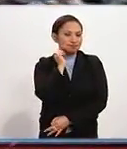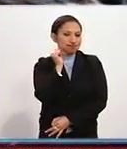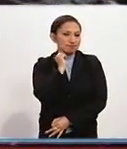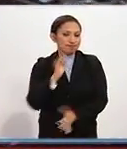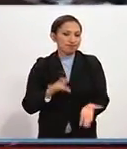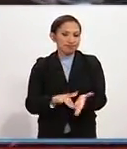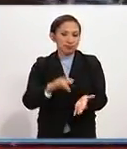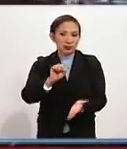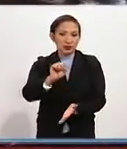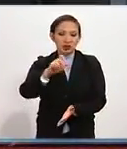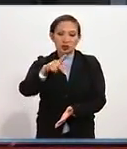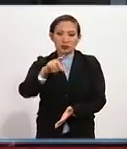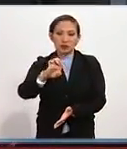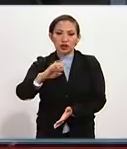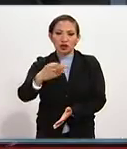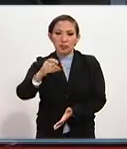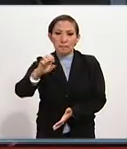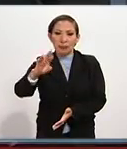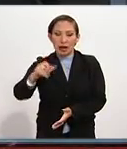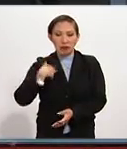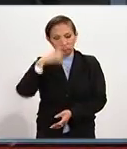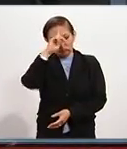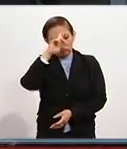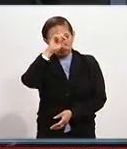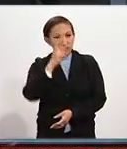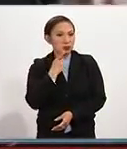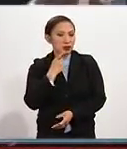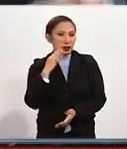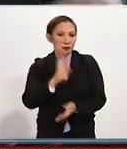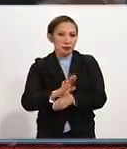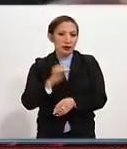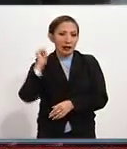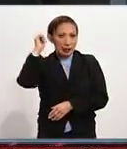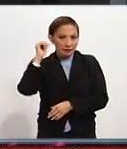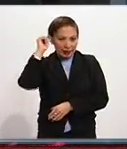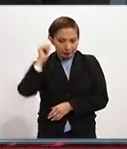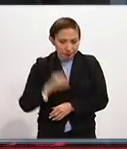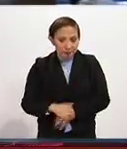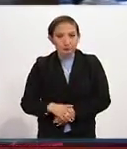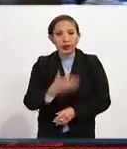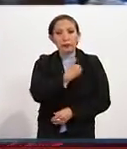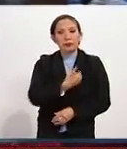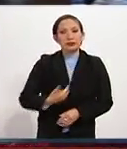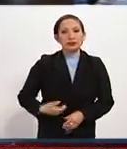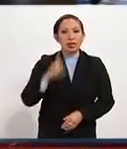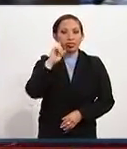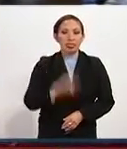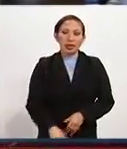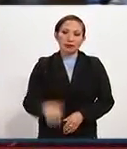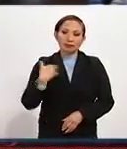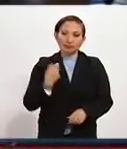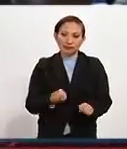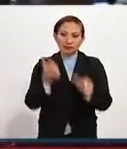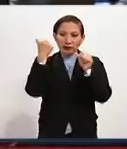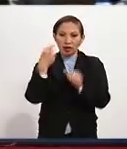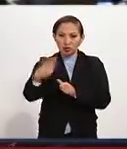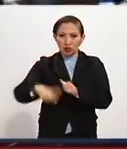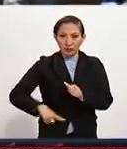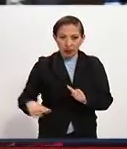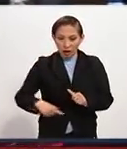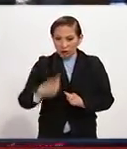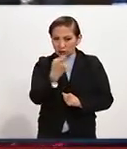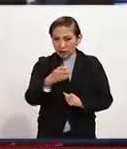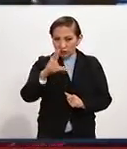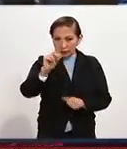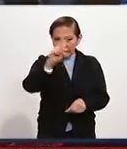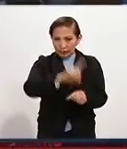llamado impeachment propuesto por los diputados en Brasil en abril. La presidenta va a ser separada del cargo durante 180